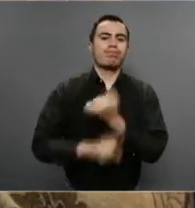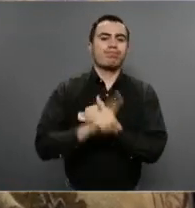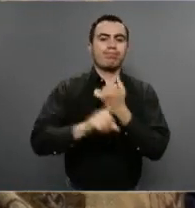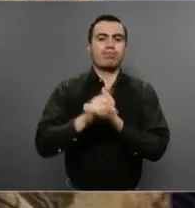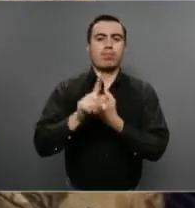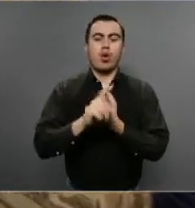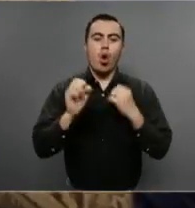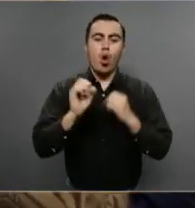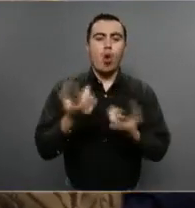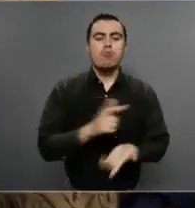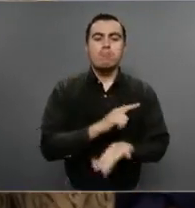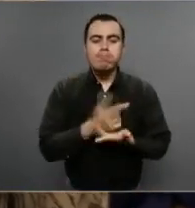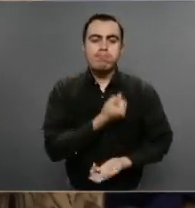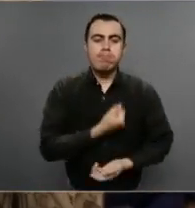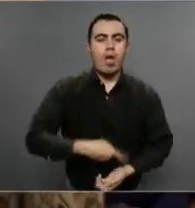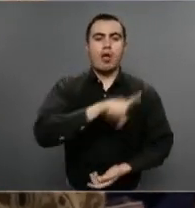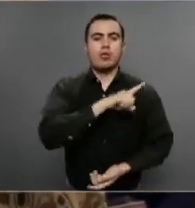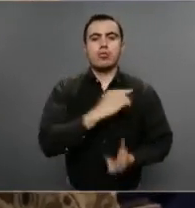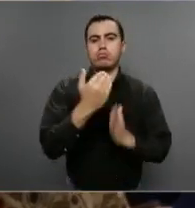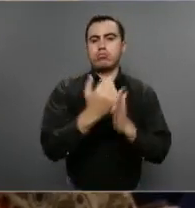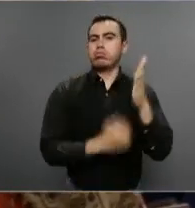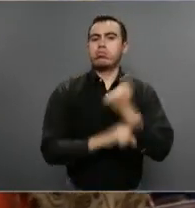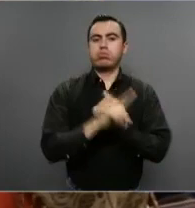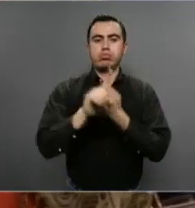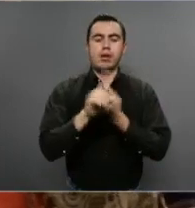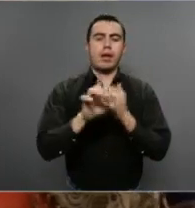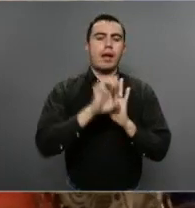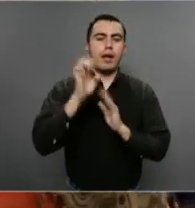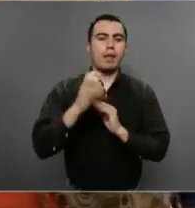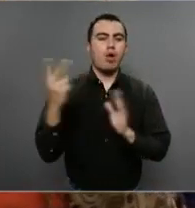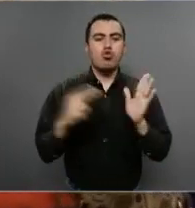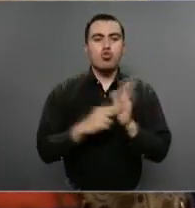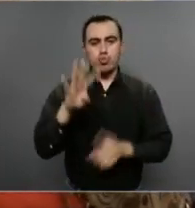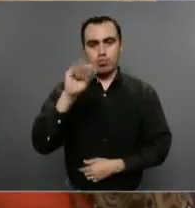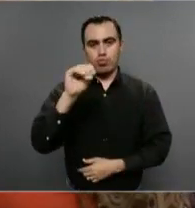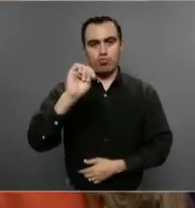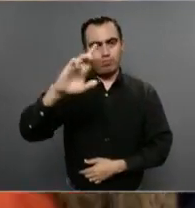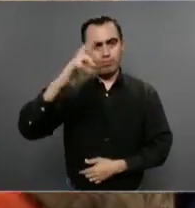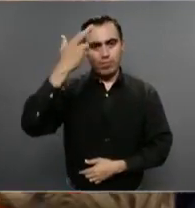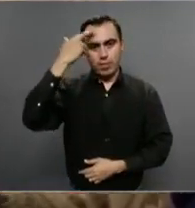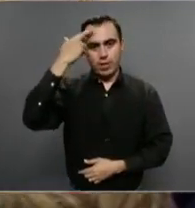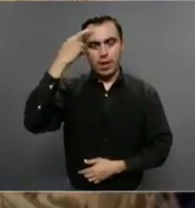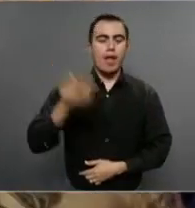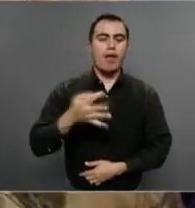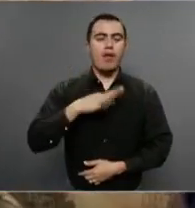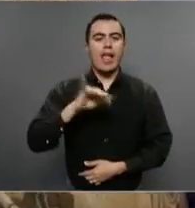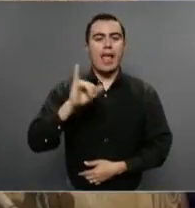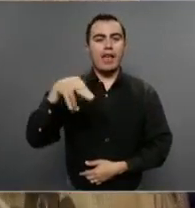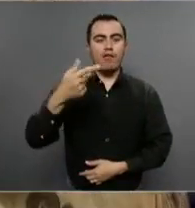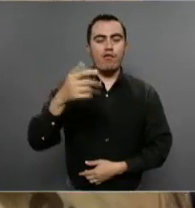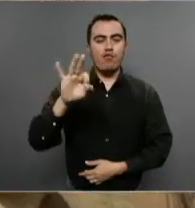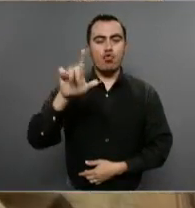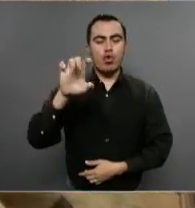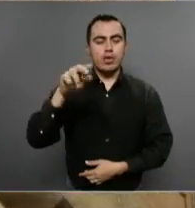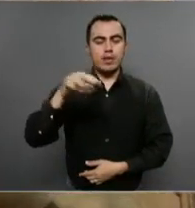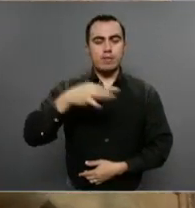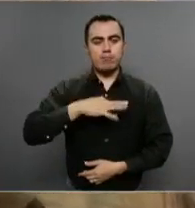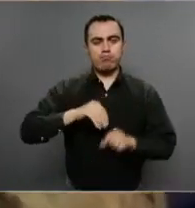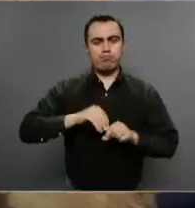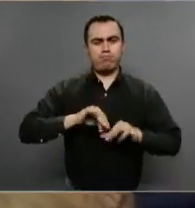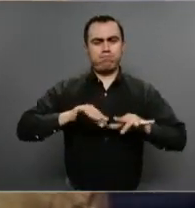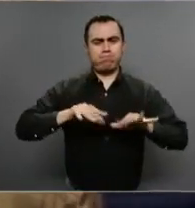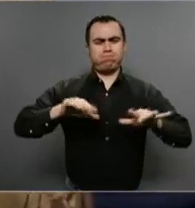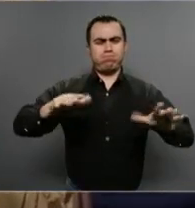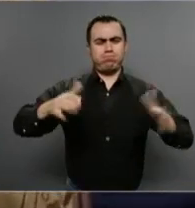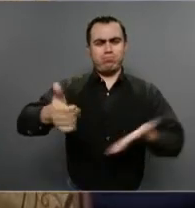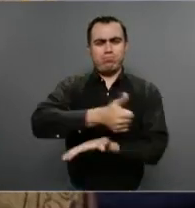la epidemia de influenza en México y en la ciudad sobre todo, que tuvo un poco el mismo